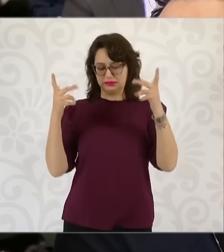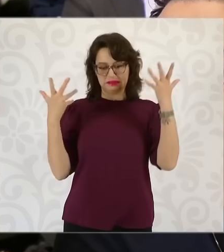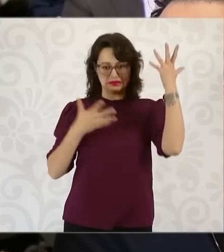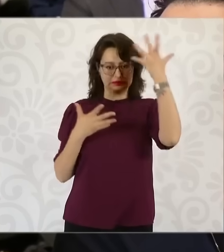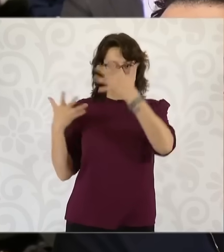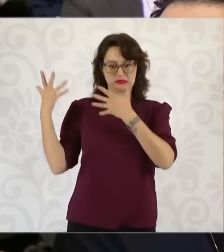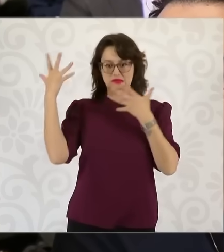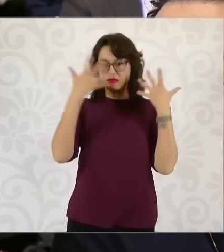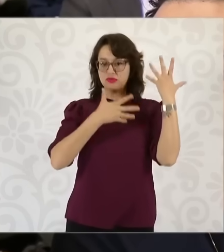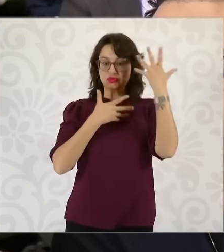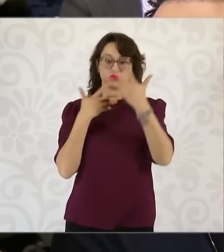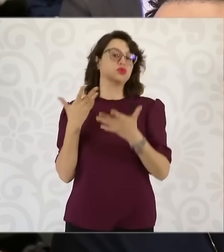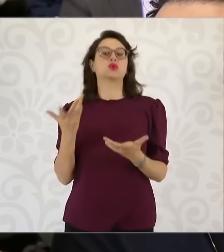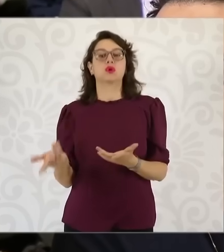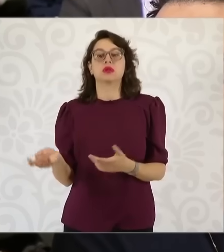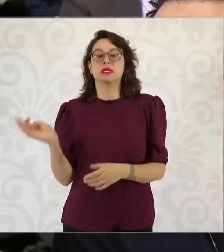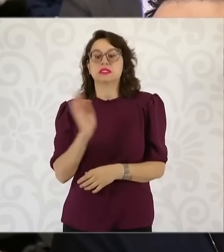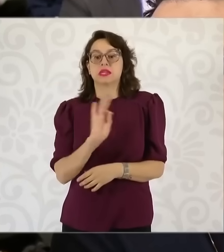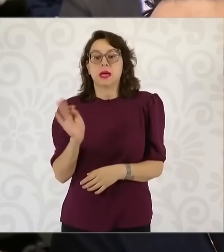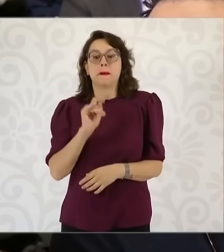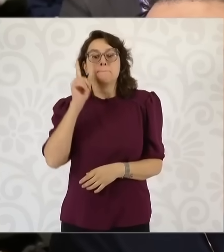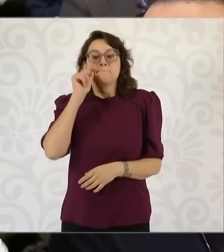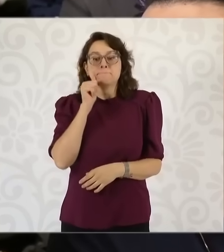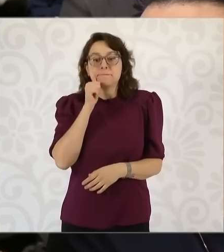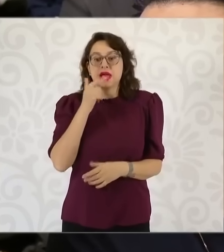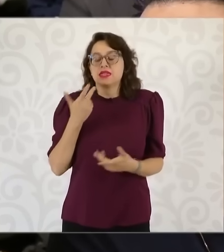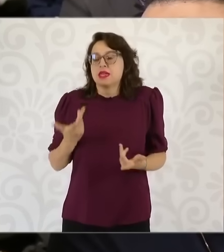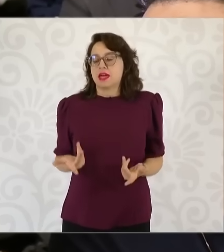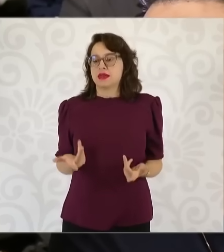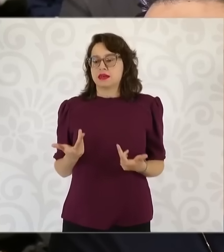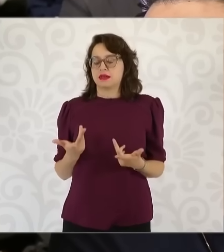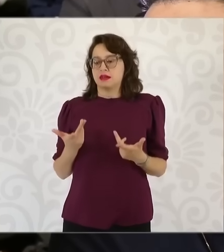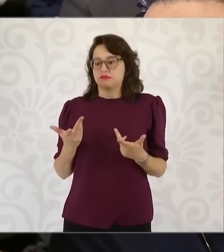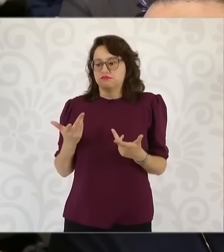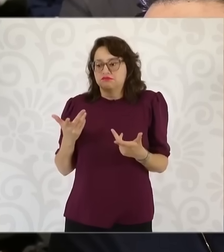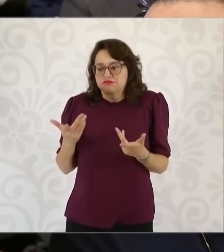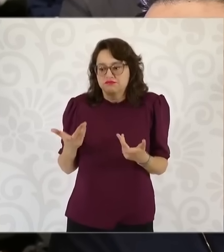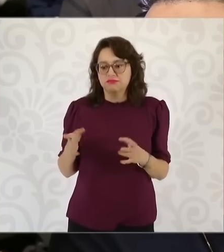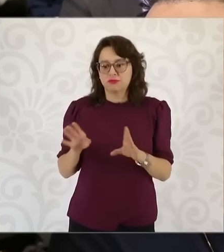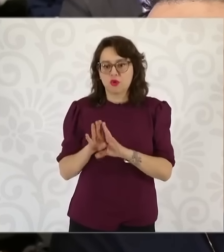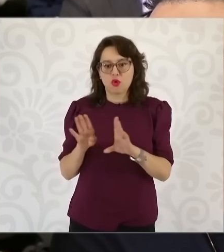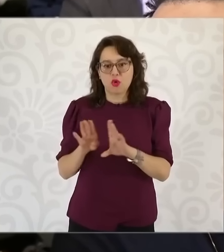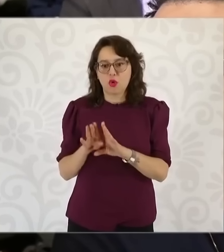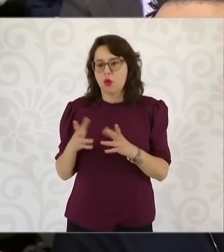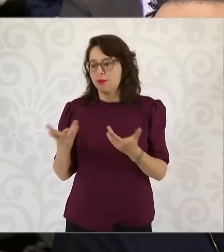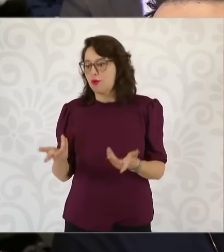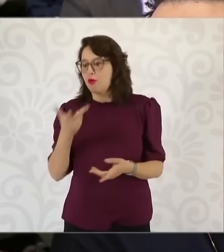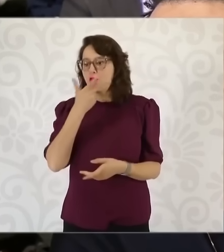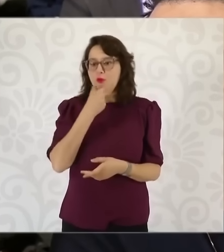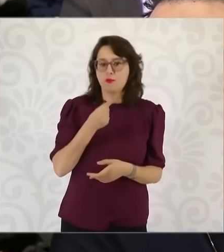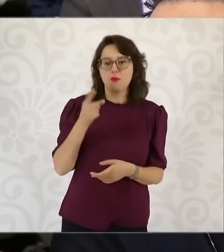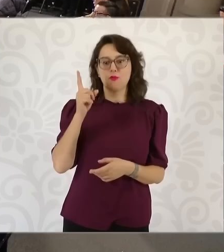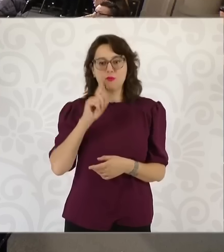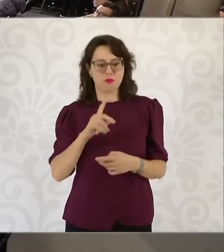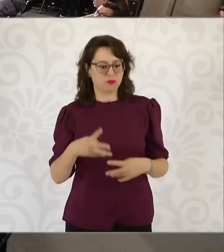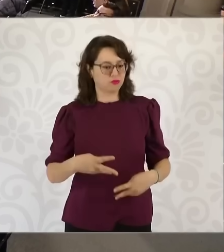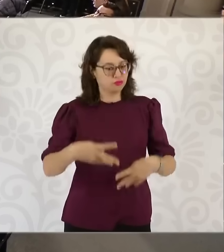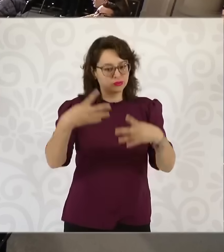si para el día de mañana pudieran tal vez compartir cómo la gente puede ingresar, buscar la sección, los hombres, mujeres,